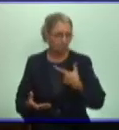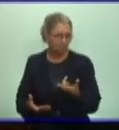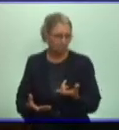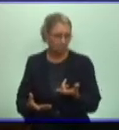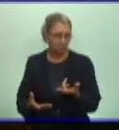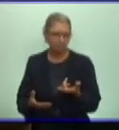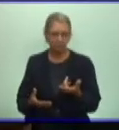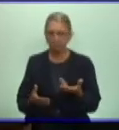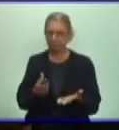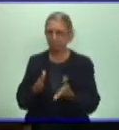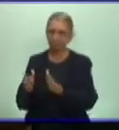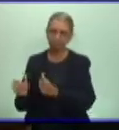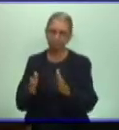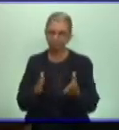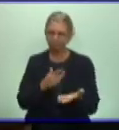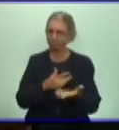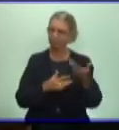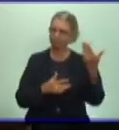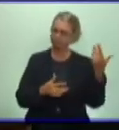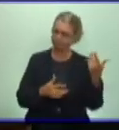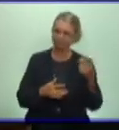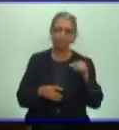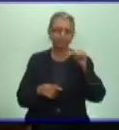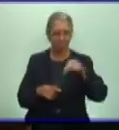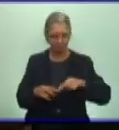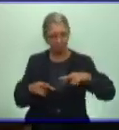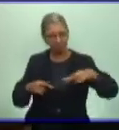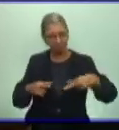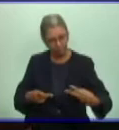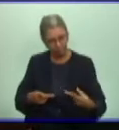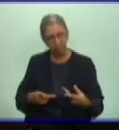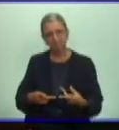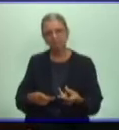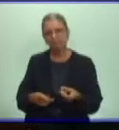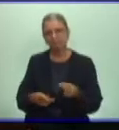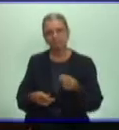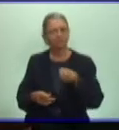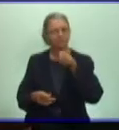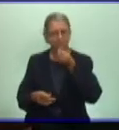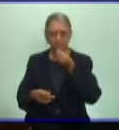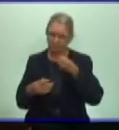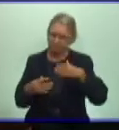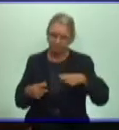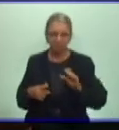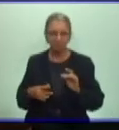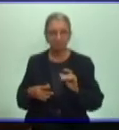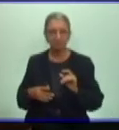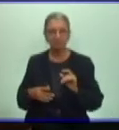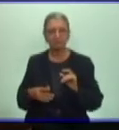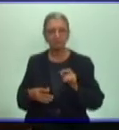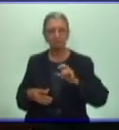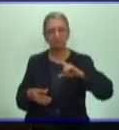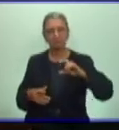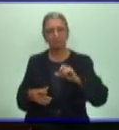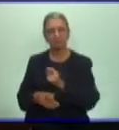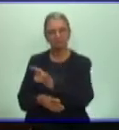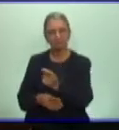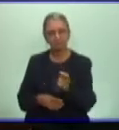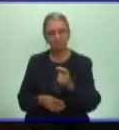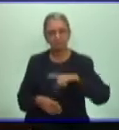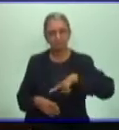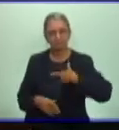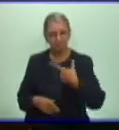en espacios anteriores, pero bueno, volvemos nosotros a reafirmar que la educación artística, que componen la educación musical y